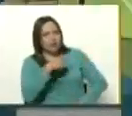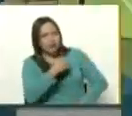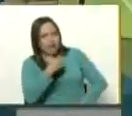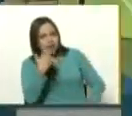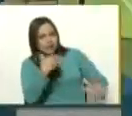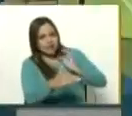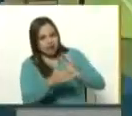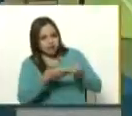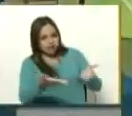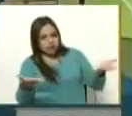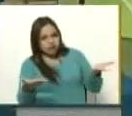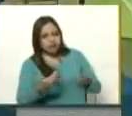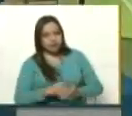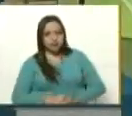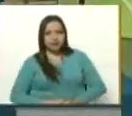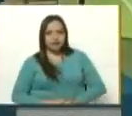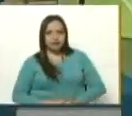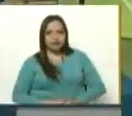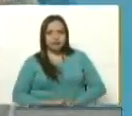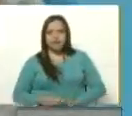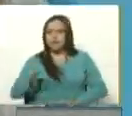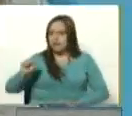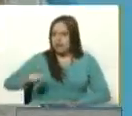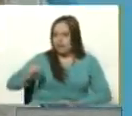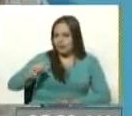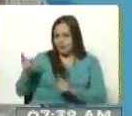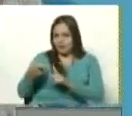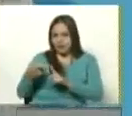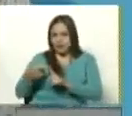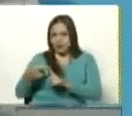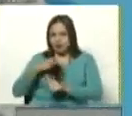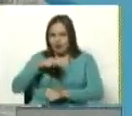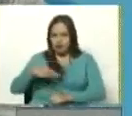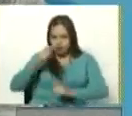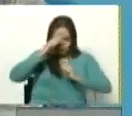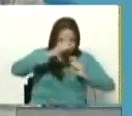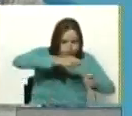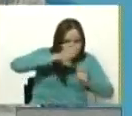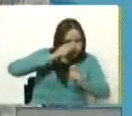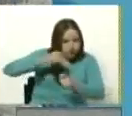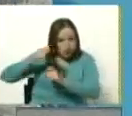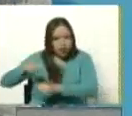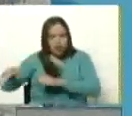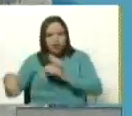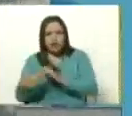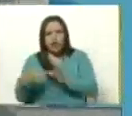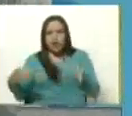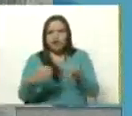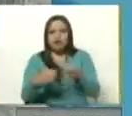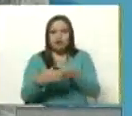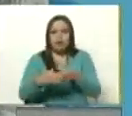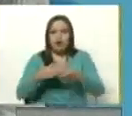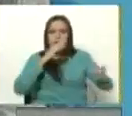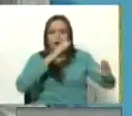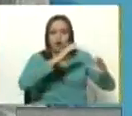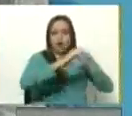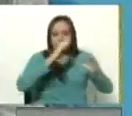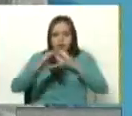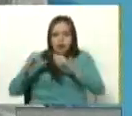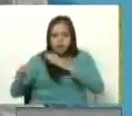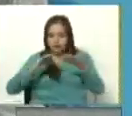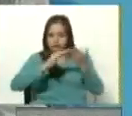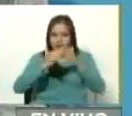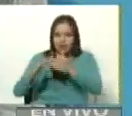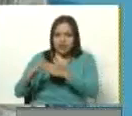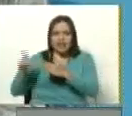medios. Bueno, primero nosotros le damos un reconocimiento a todos los medios comunitarios alternativos y libres, porque es